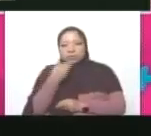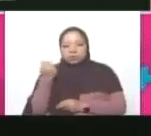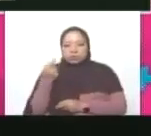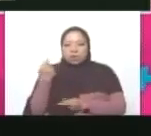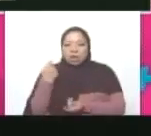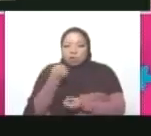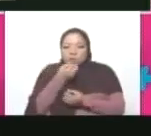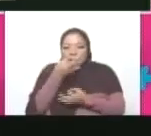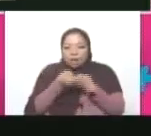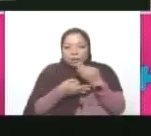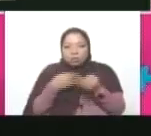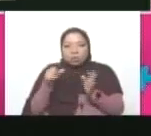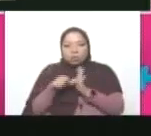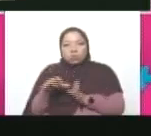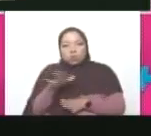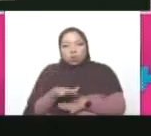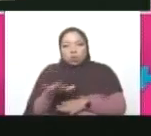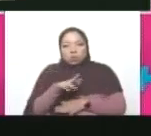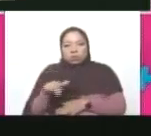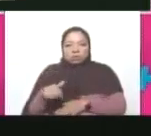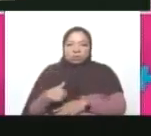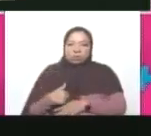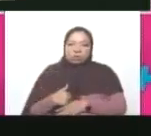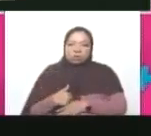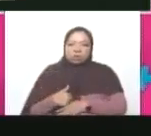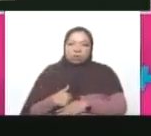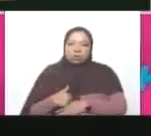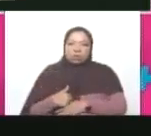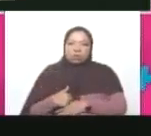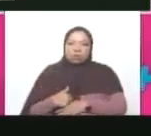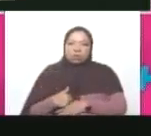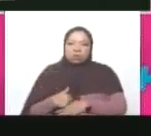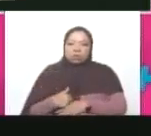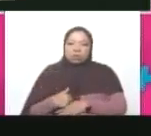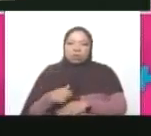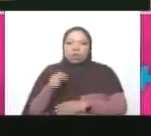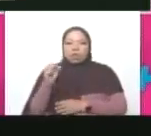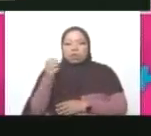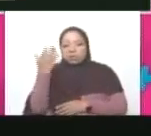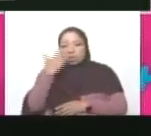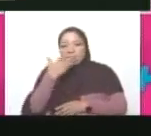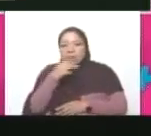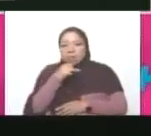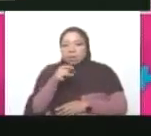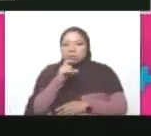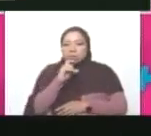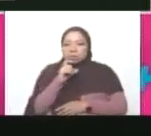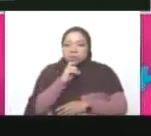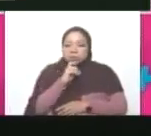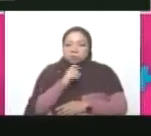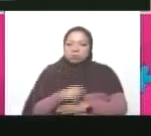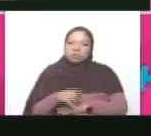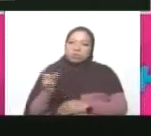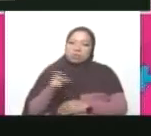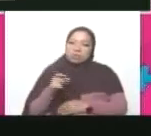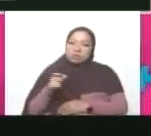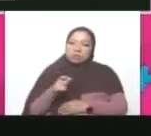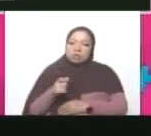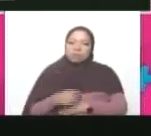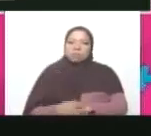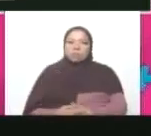charla donde decimos nosotros el tocar casa a casa, cara a cara, para ver las necesidades,